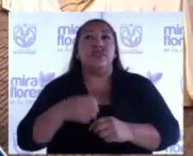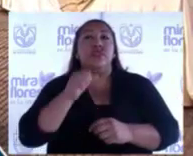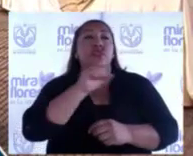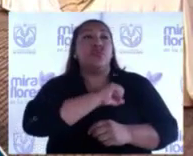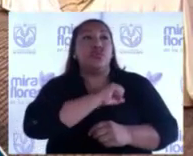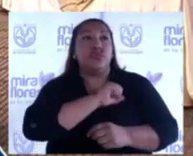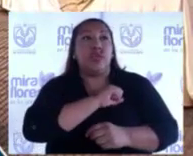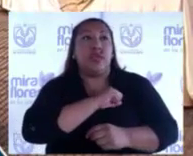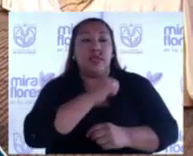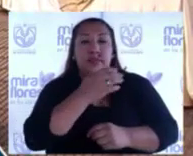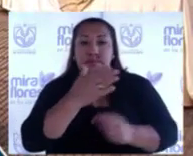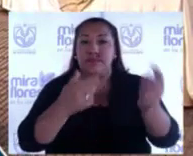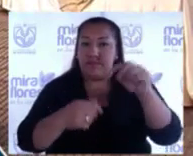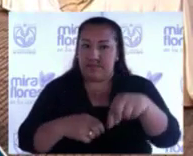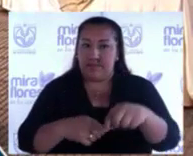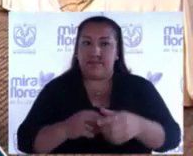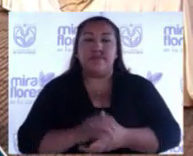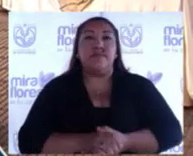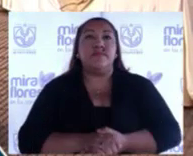Susana Stiglitz Watson.